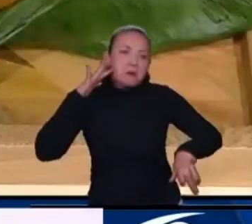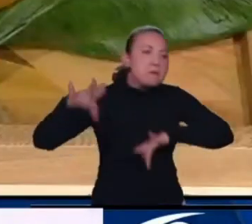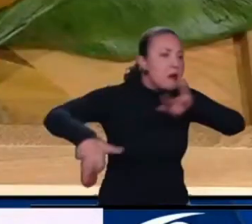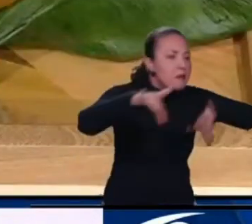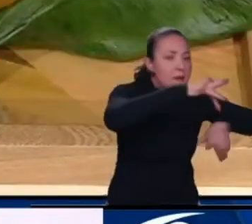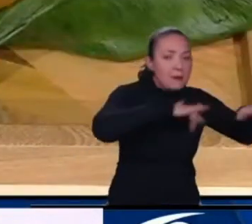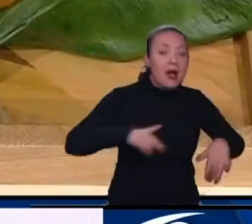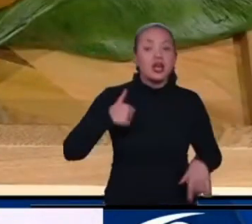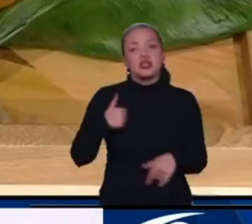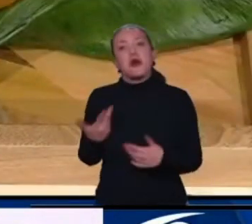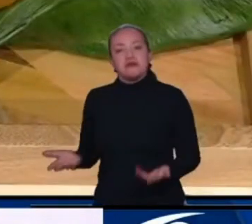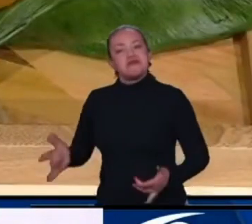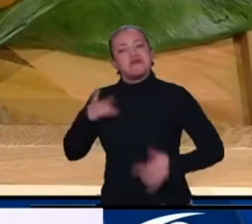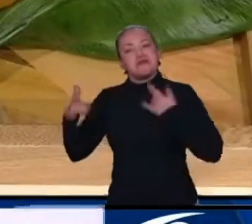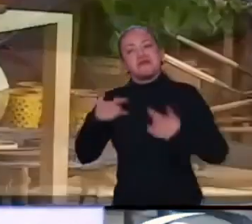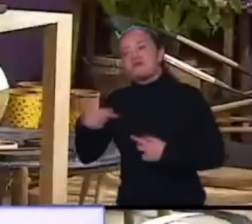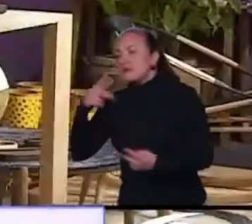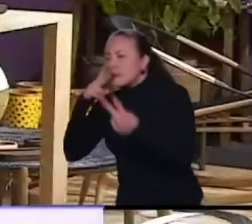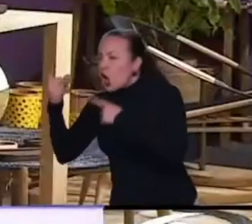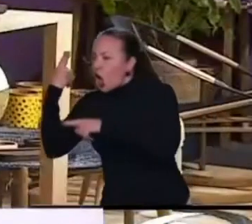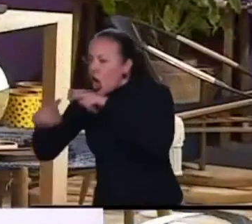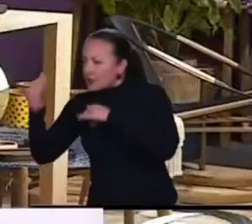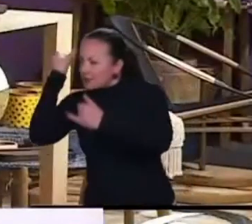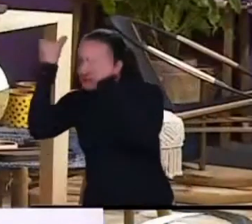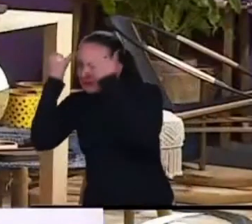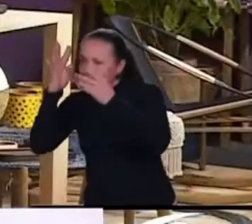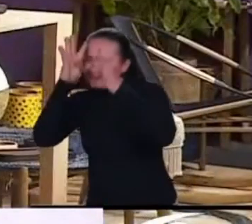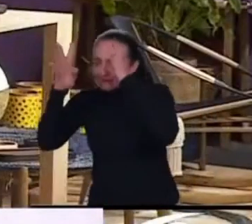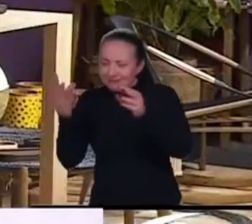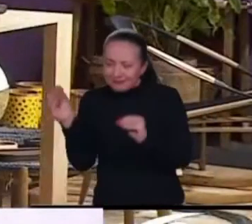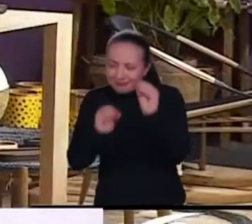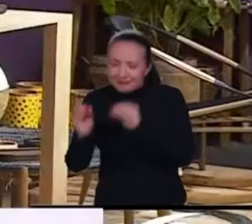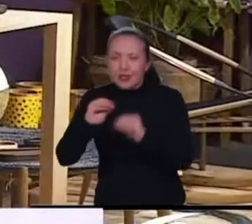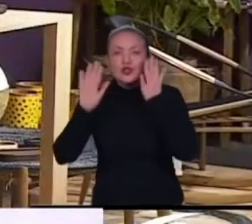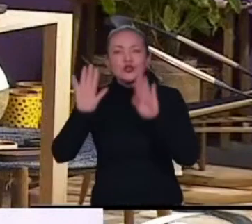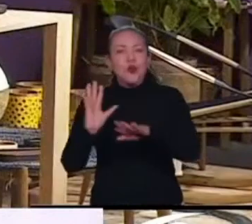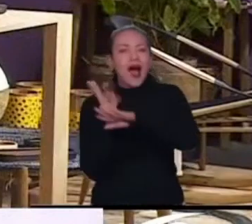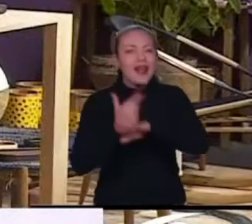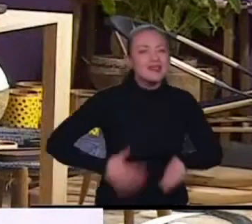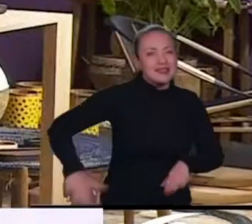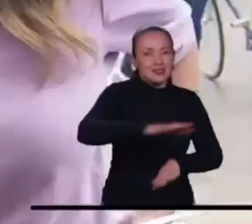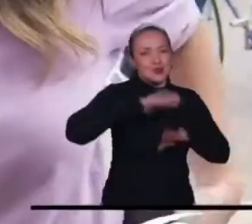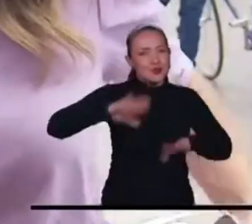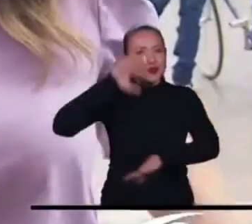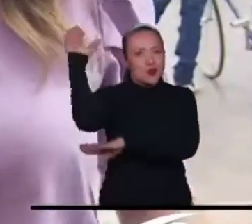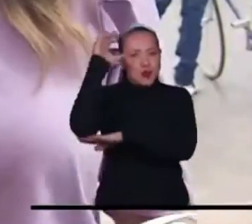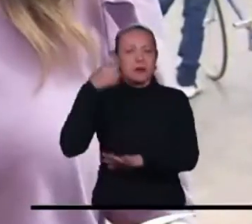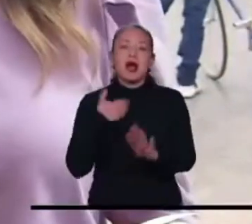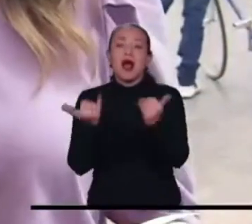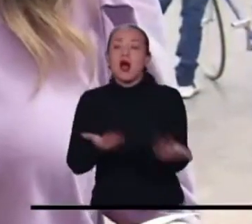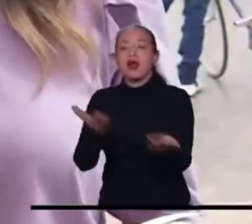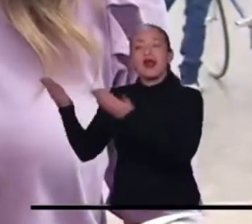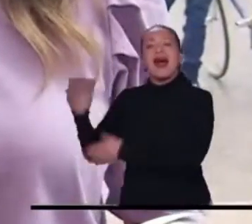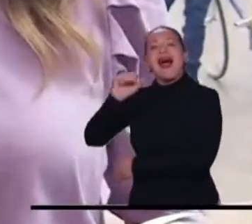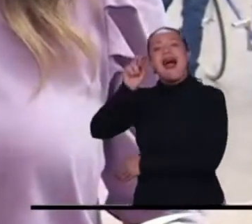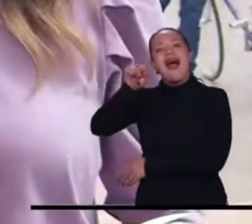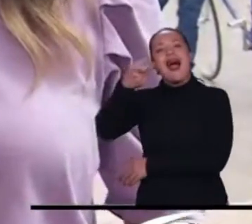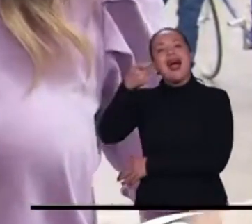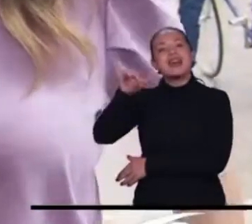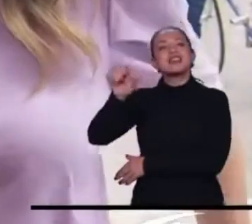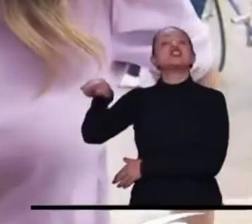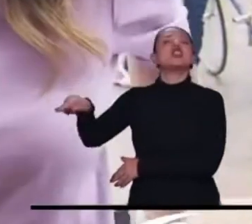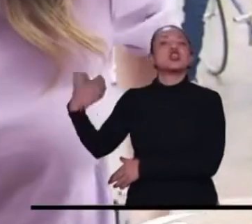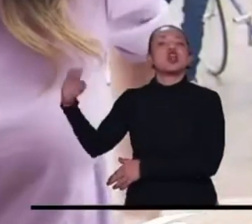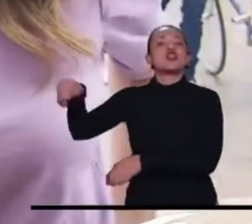Mientras yo sigo disfrutando de todas las creaciones y bellezas de nuestros artesanos de Colombia, yo quiero darle paso a mi compañera Angie Jiménez. Ella se encuentra